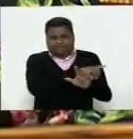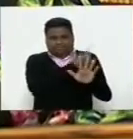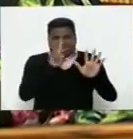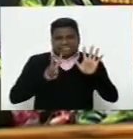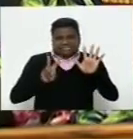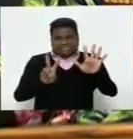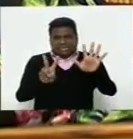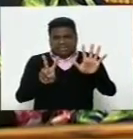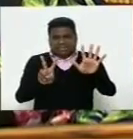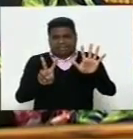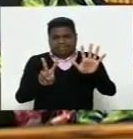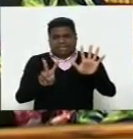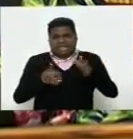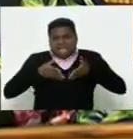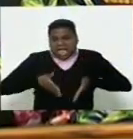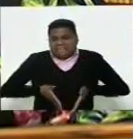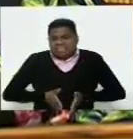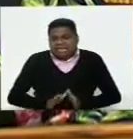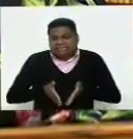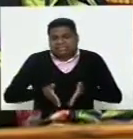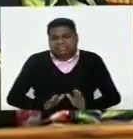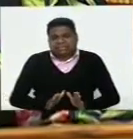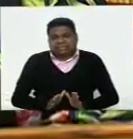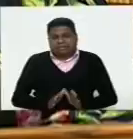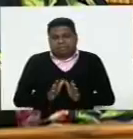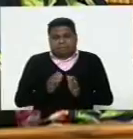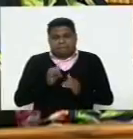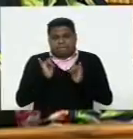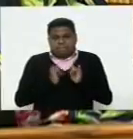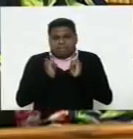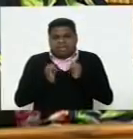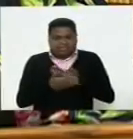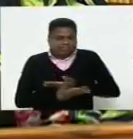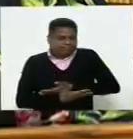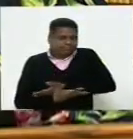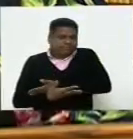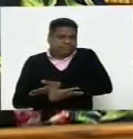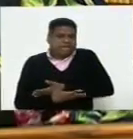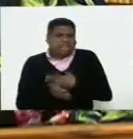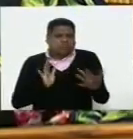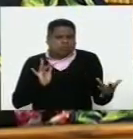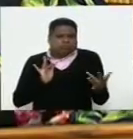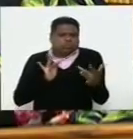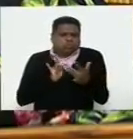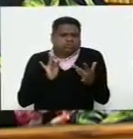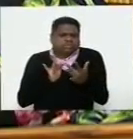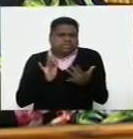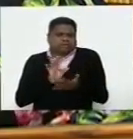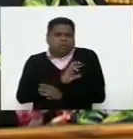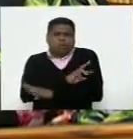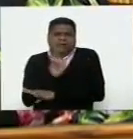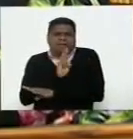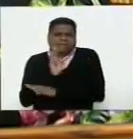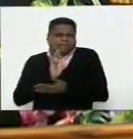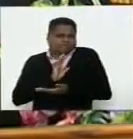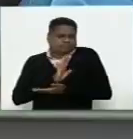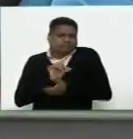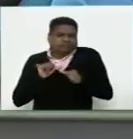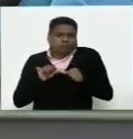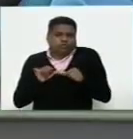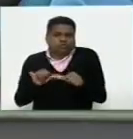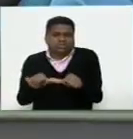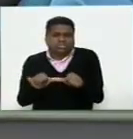Los recién nacidos o las recién nacidas tienen derecho al apego inmediato y continuado durante